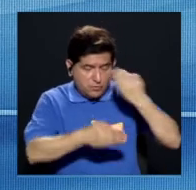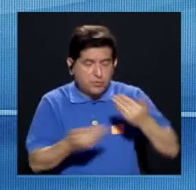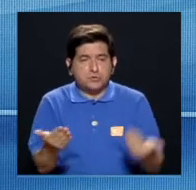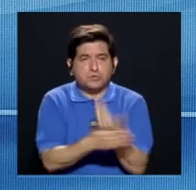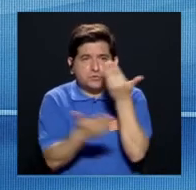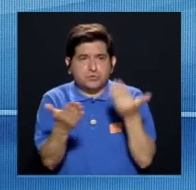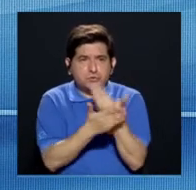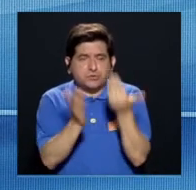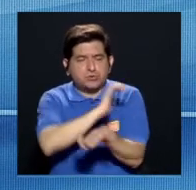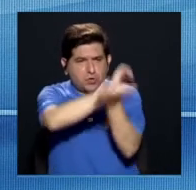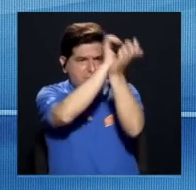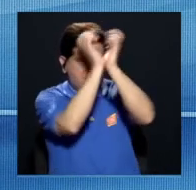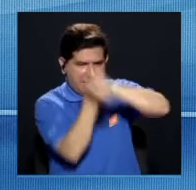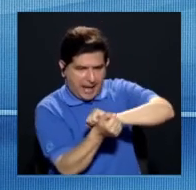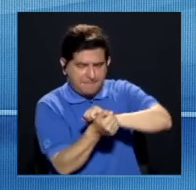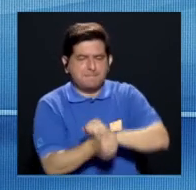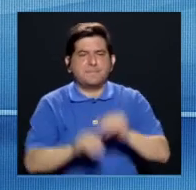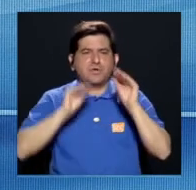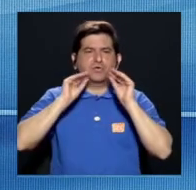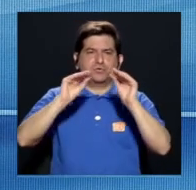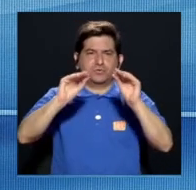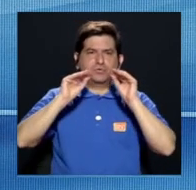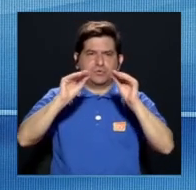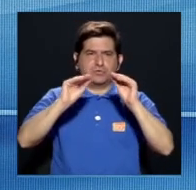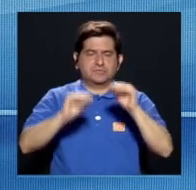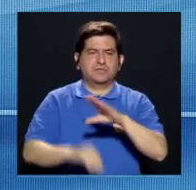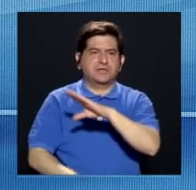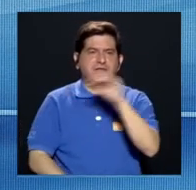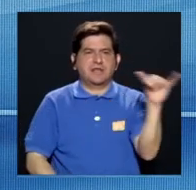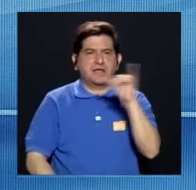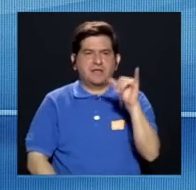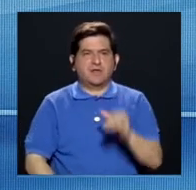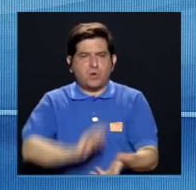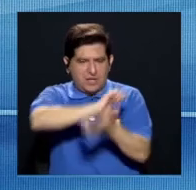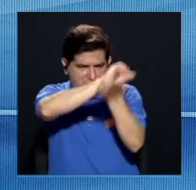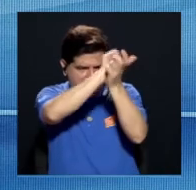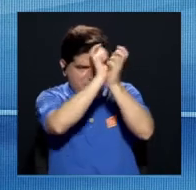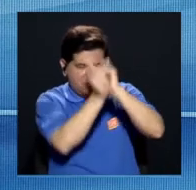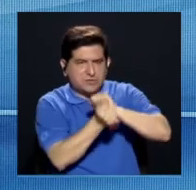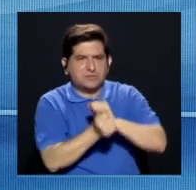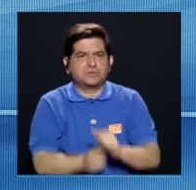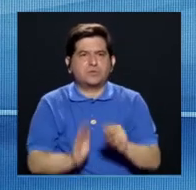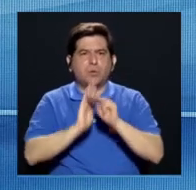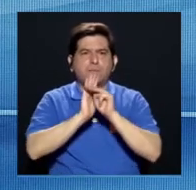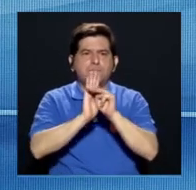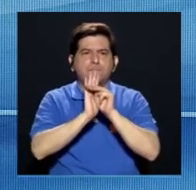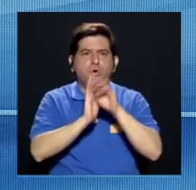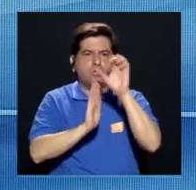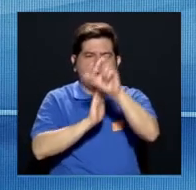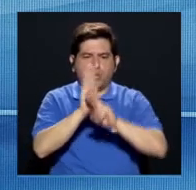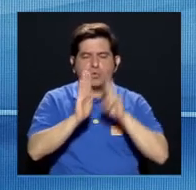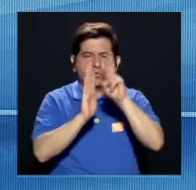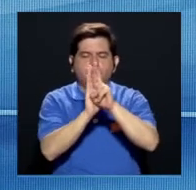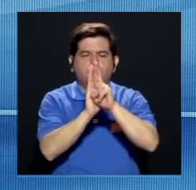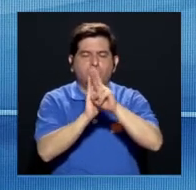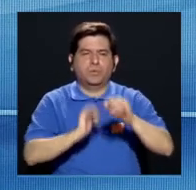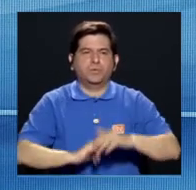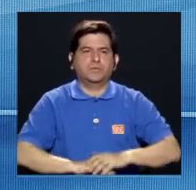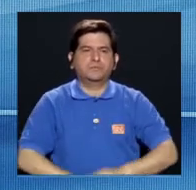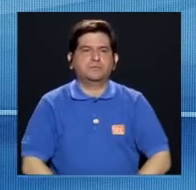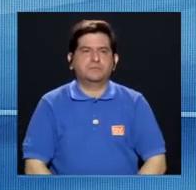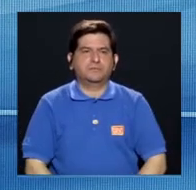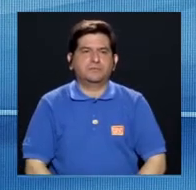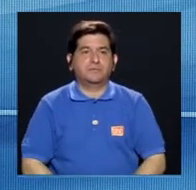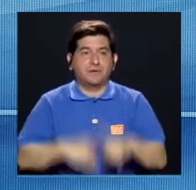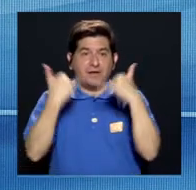de innovación, transformación docente y también transformación de modelos curriculares. Y